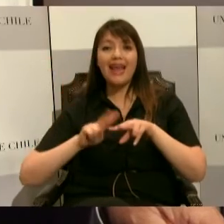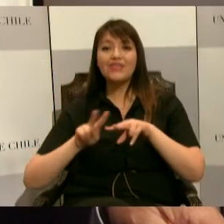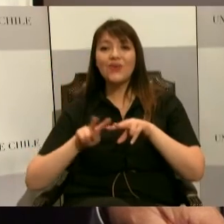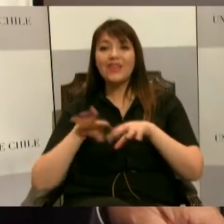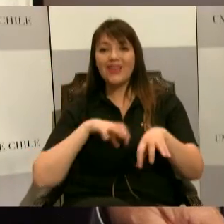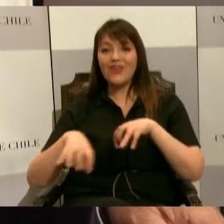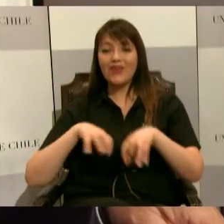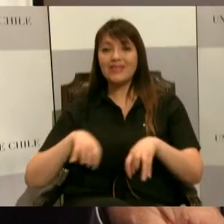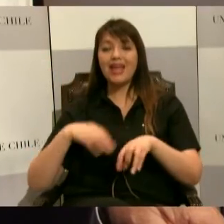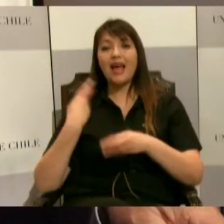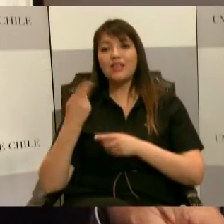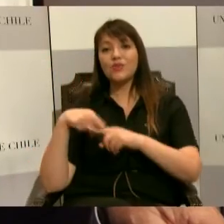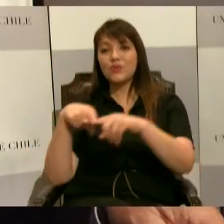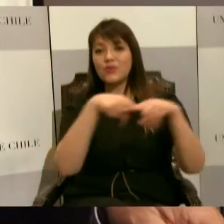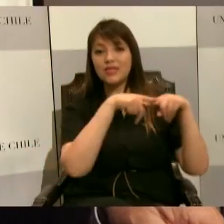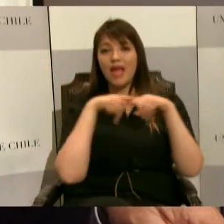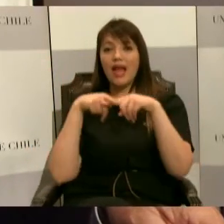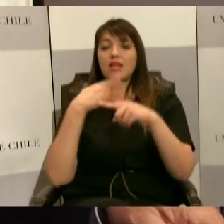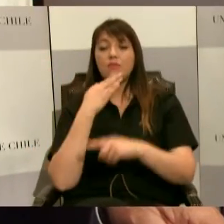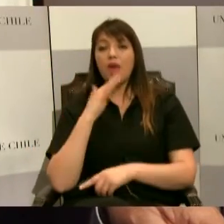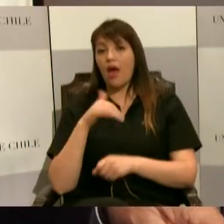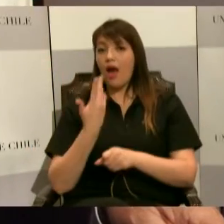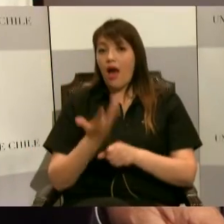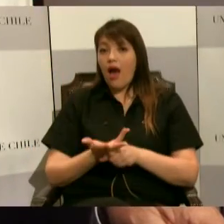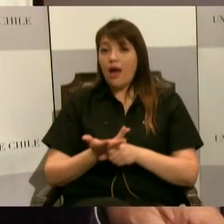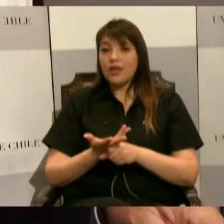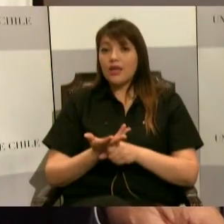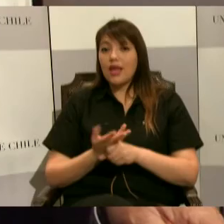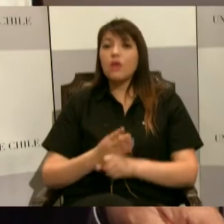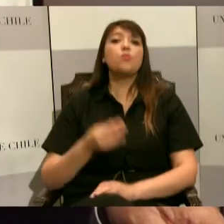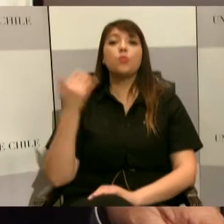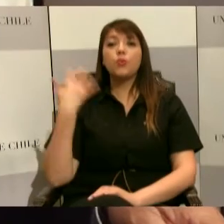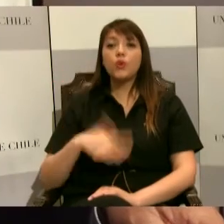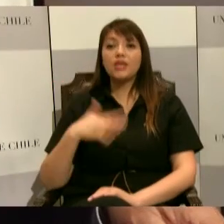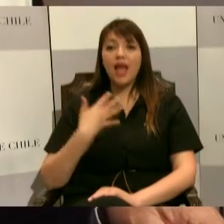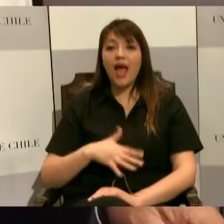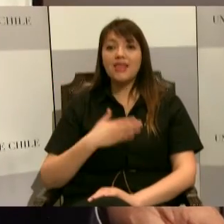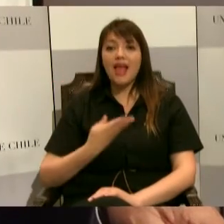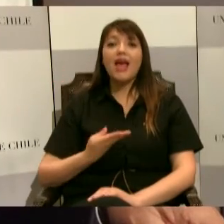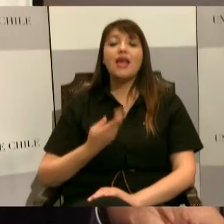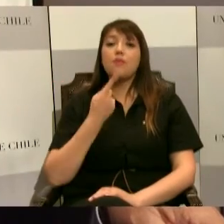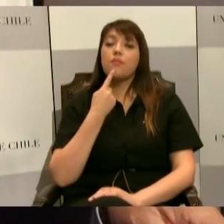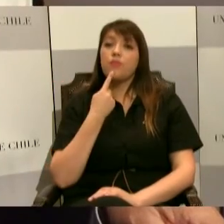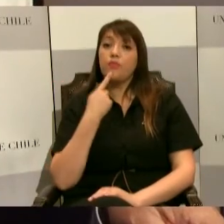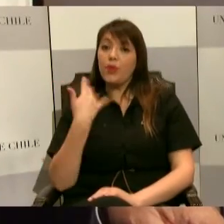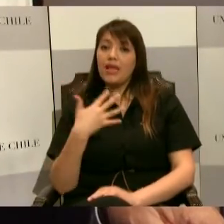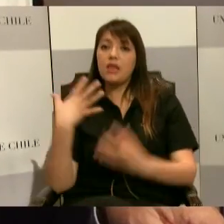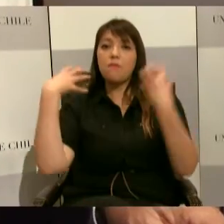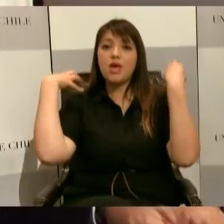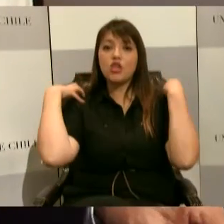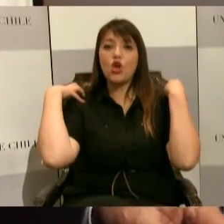ámbito, a la vez que entiende que la existencia de este es vital y consustancial a su misión